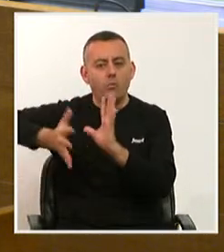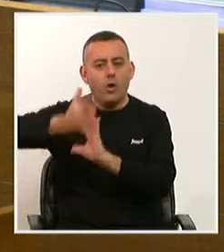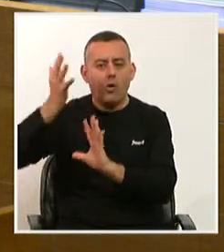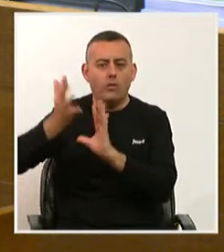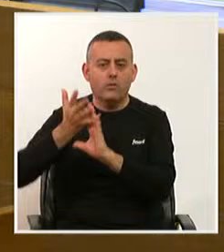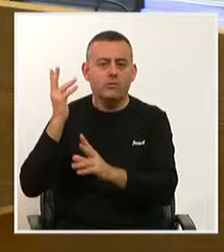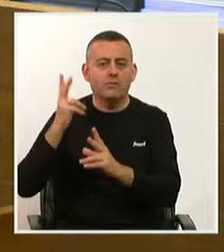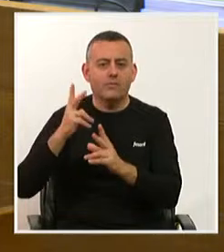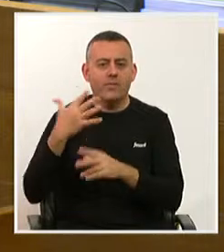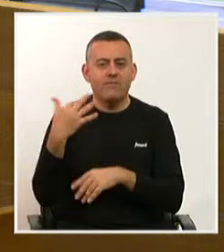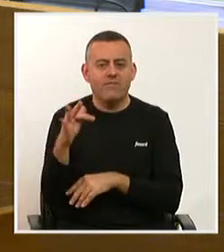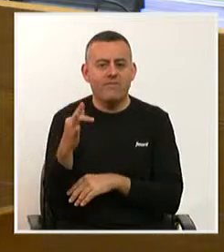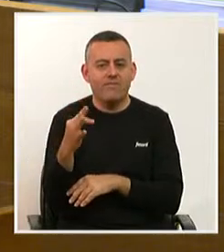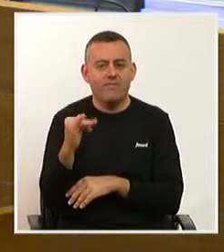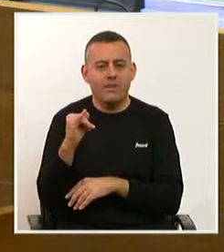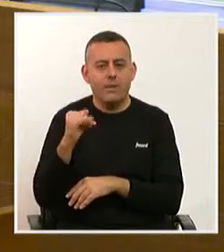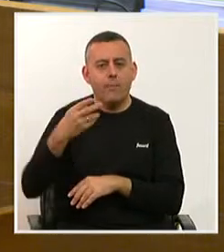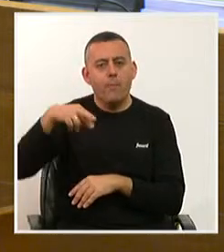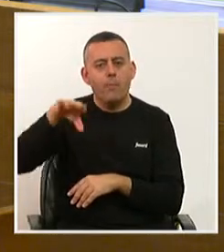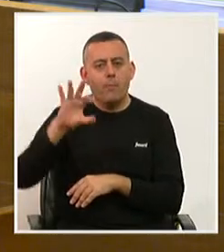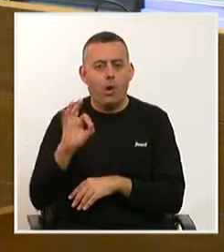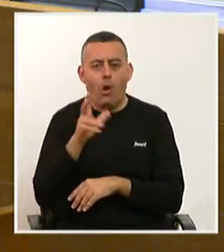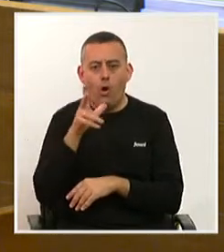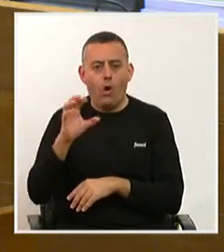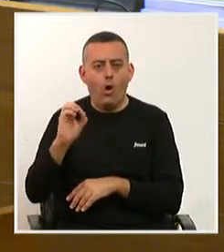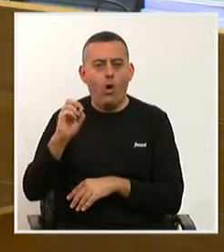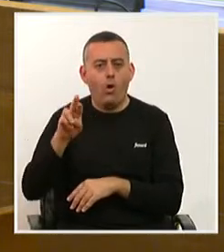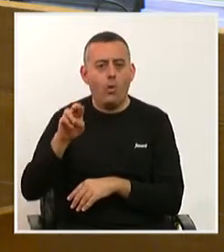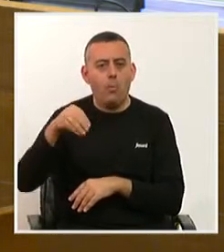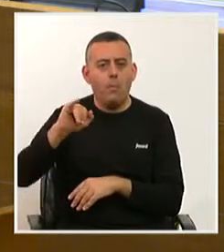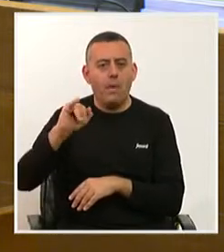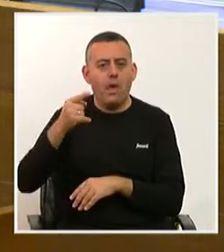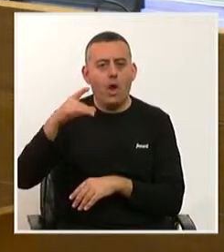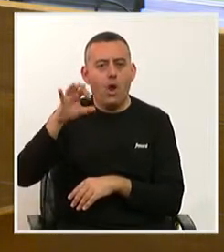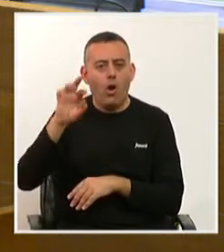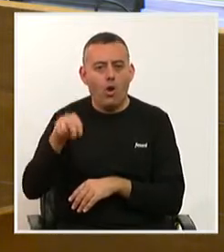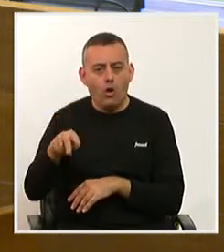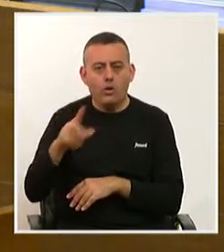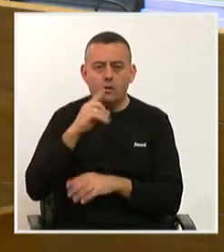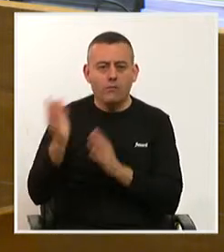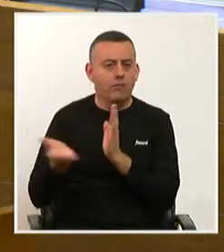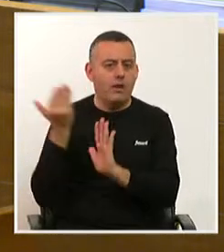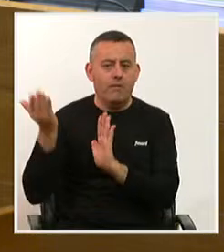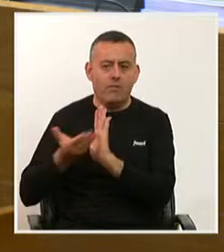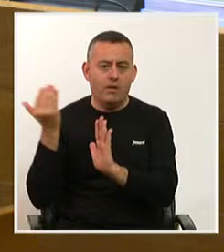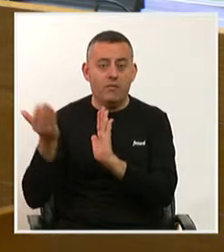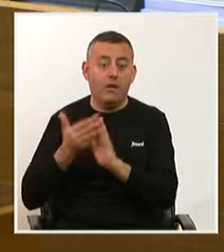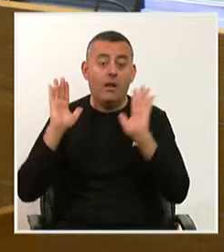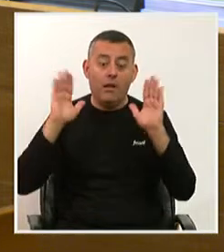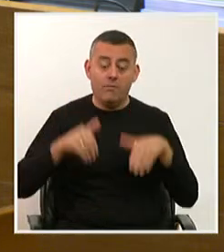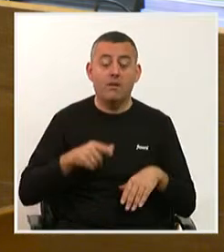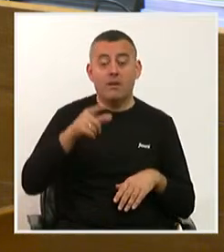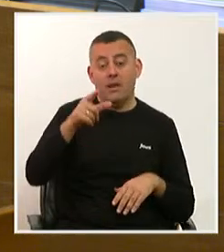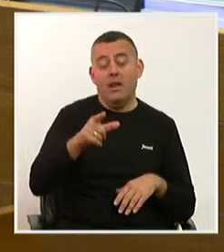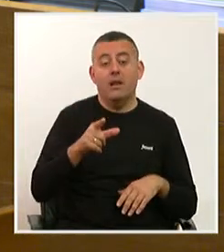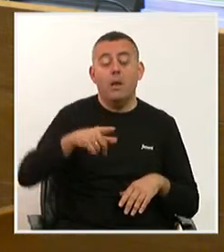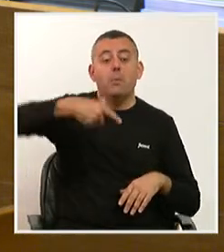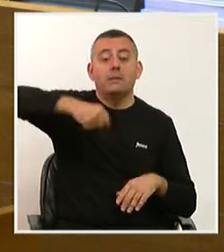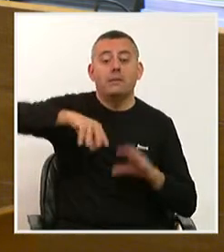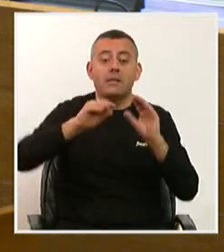y que noes es el que va pasar es el que va pasar 03 Dei